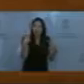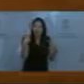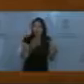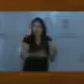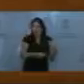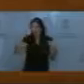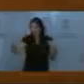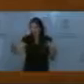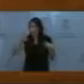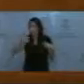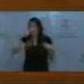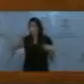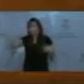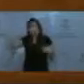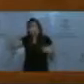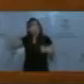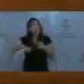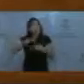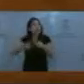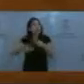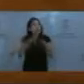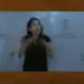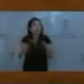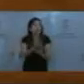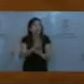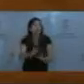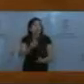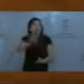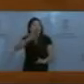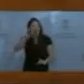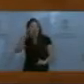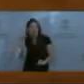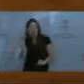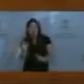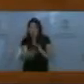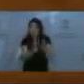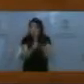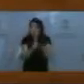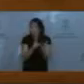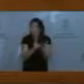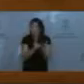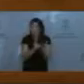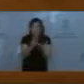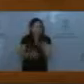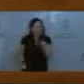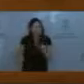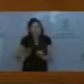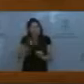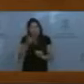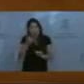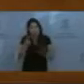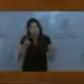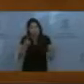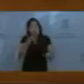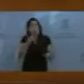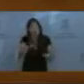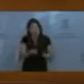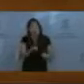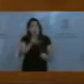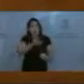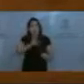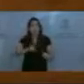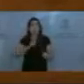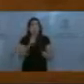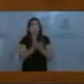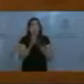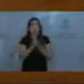¿sabe lo que hace también? Y lo que consigue que el IRPF, que es un impuesto el más importante, también se pague en la comunidad donde